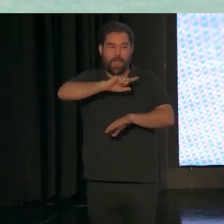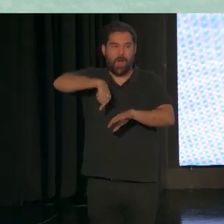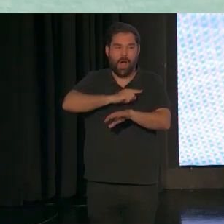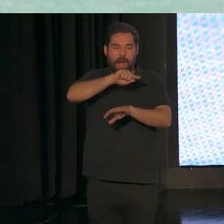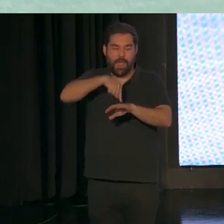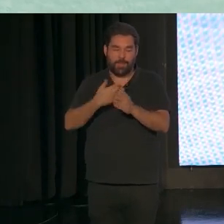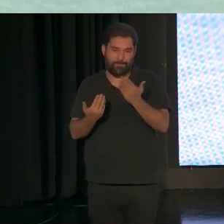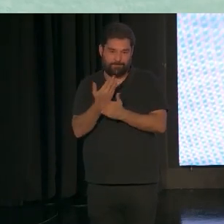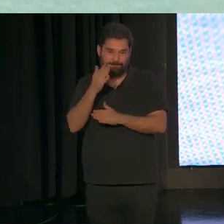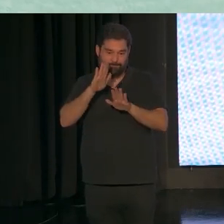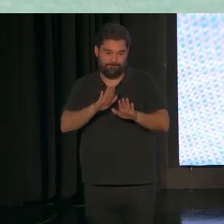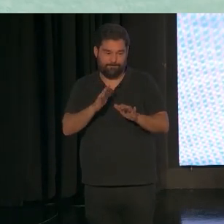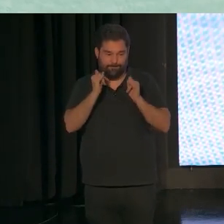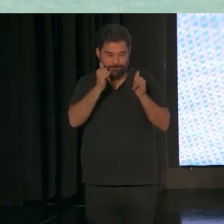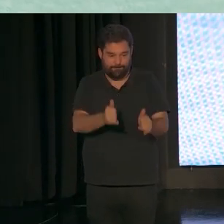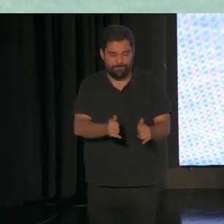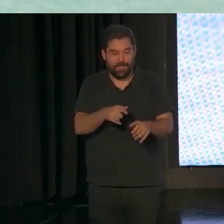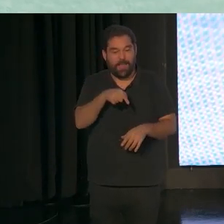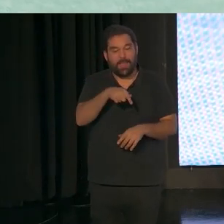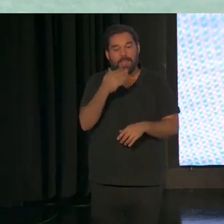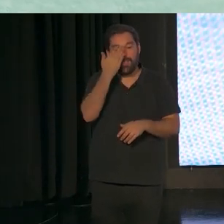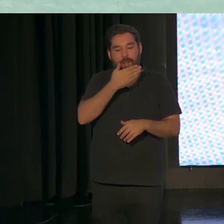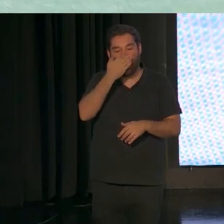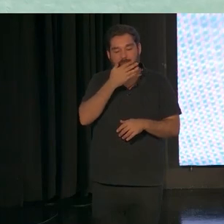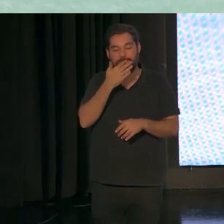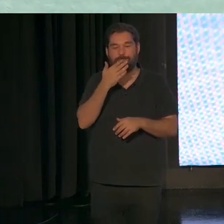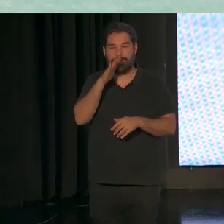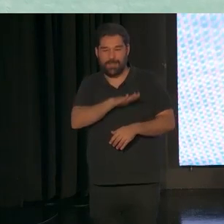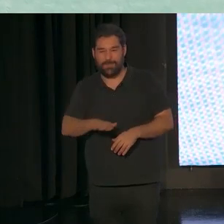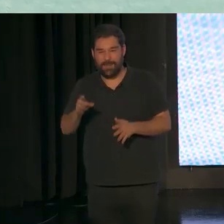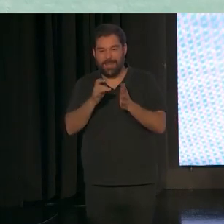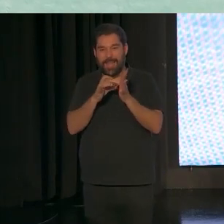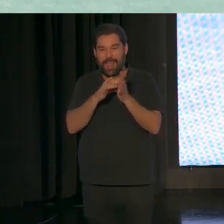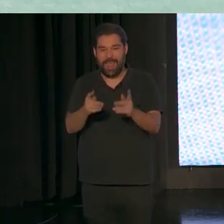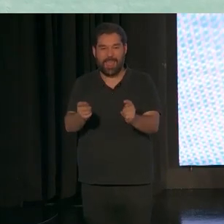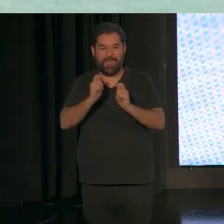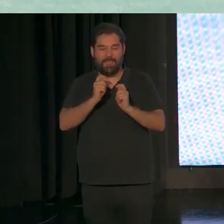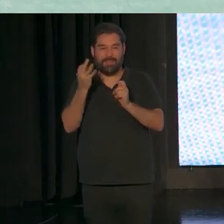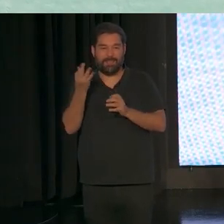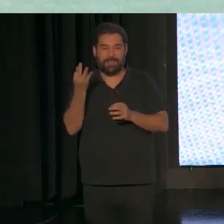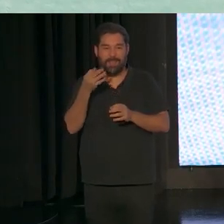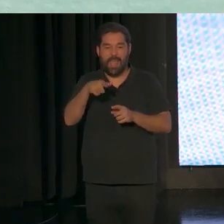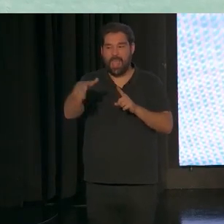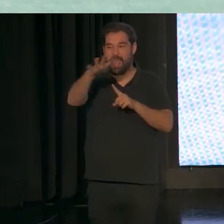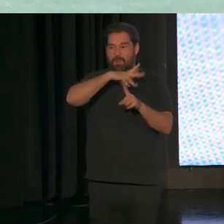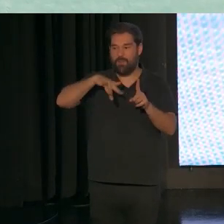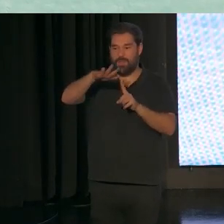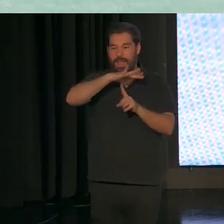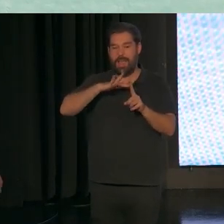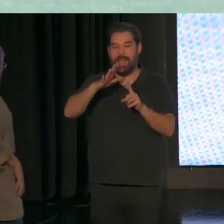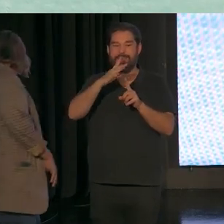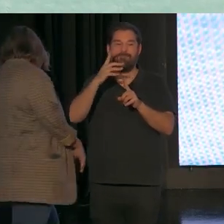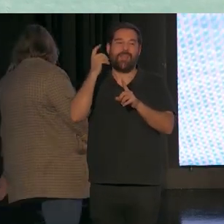día qué nos da una escuela infantil de calidad nos da un contexto donde las